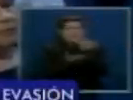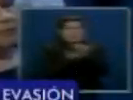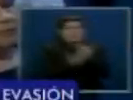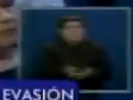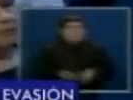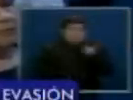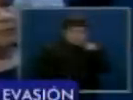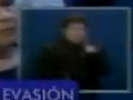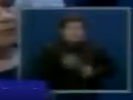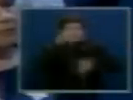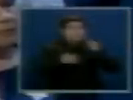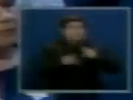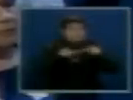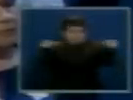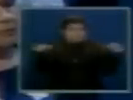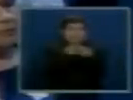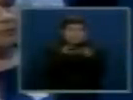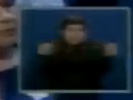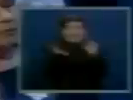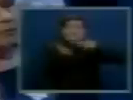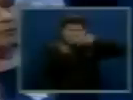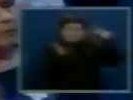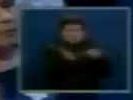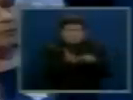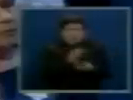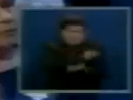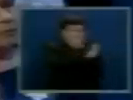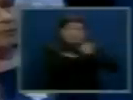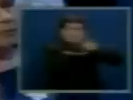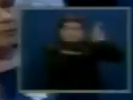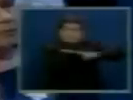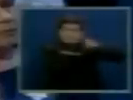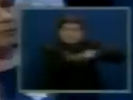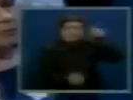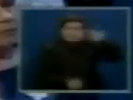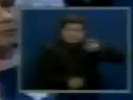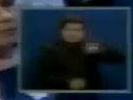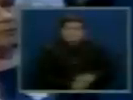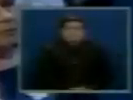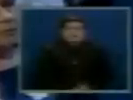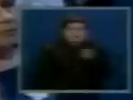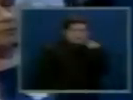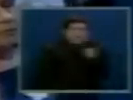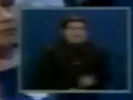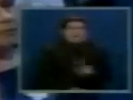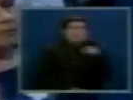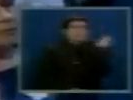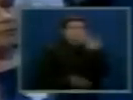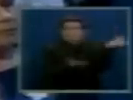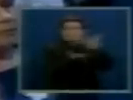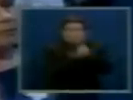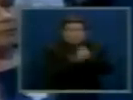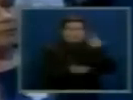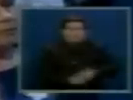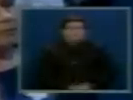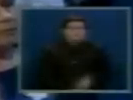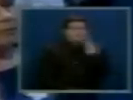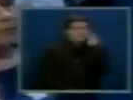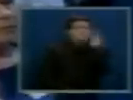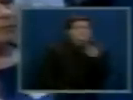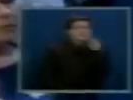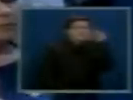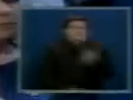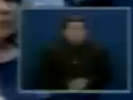para los sectores productivos. Una reforma fiscal debe trascender los fines recaudatorios, requiere visión de eficiencia,